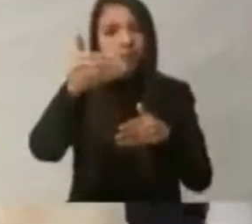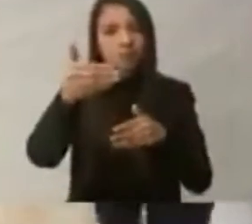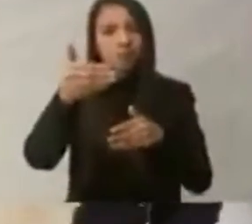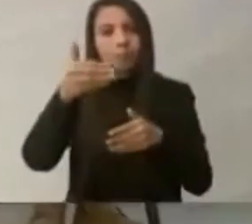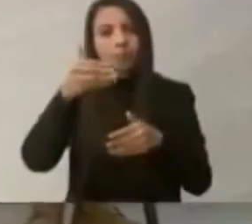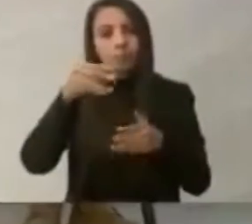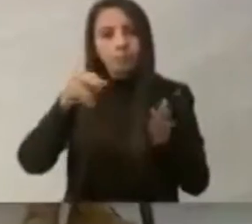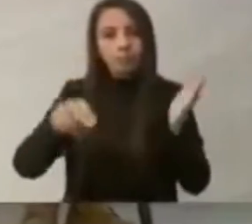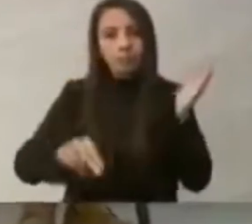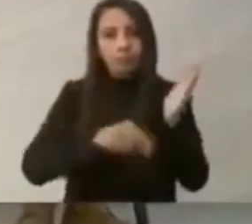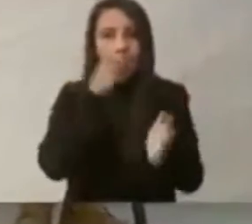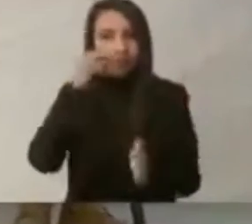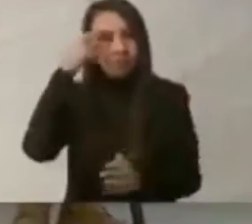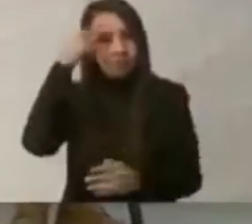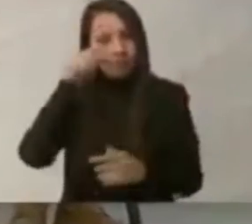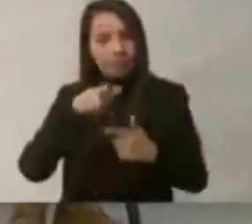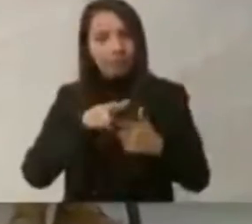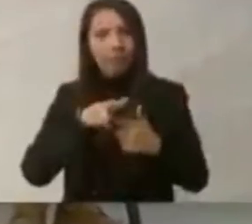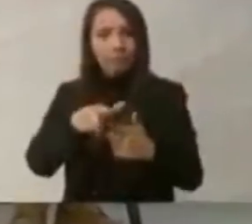norte.